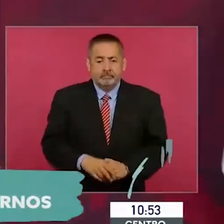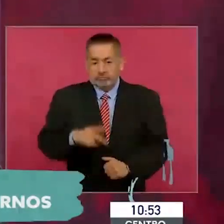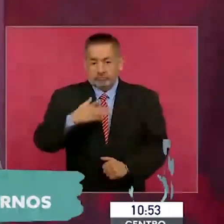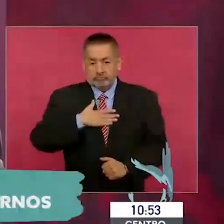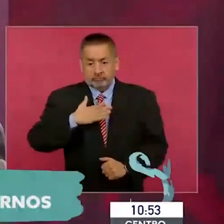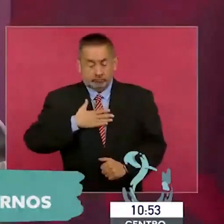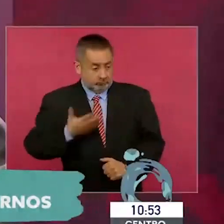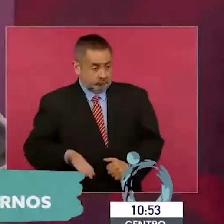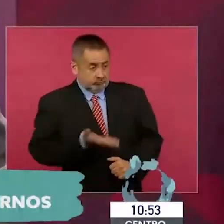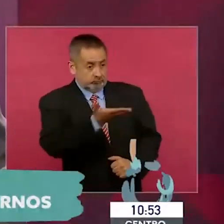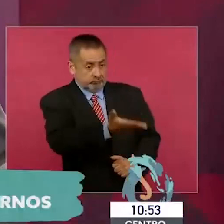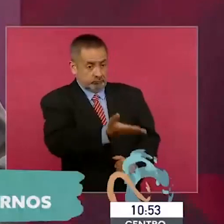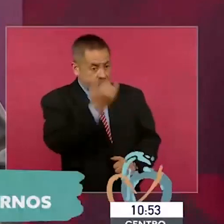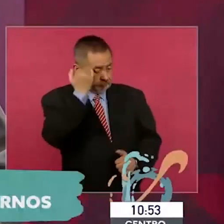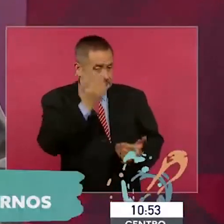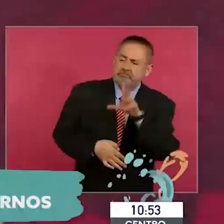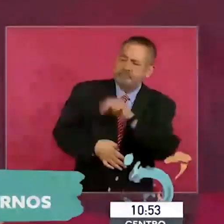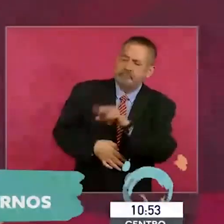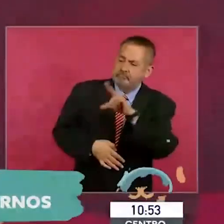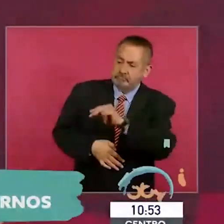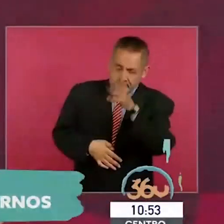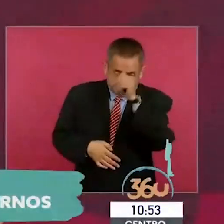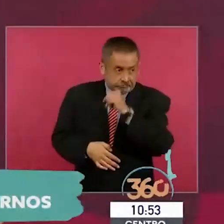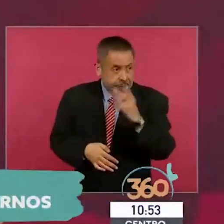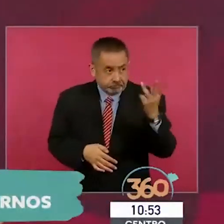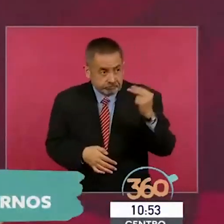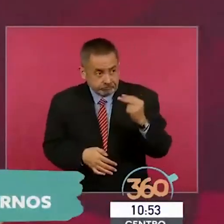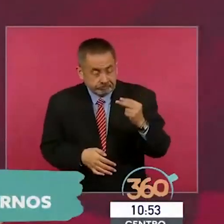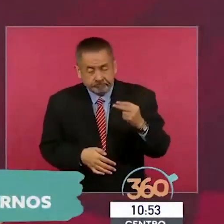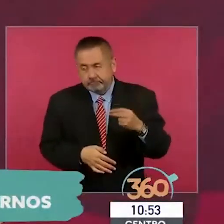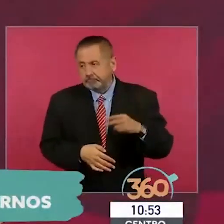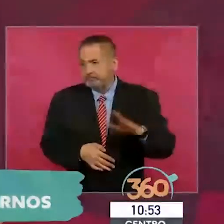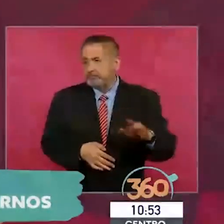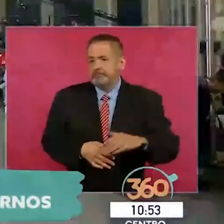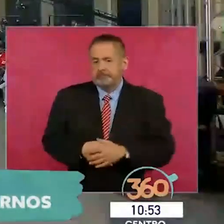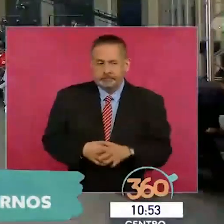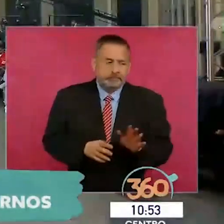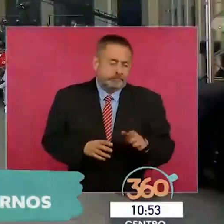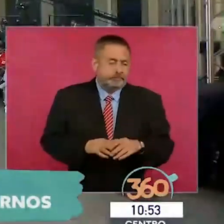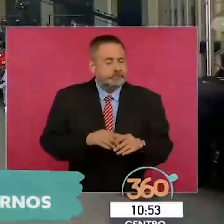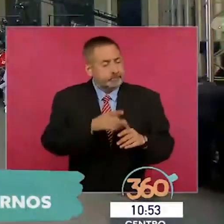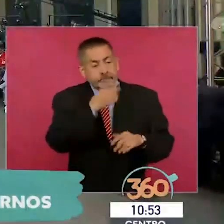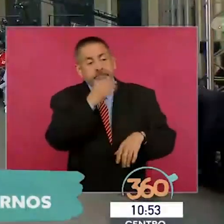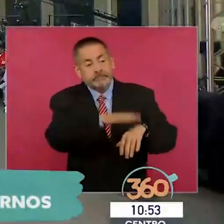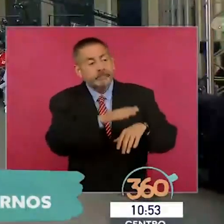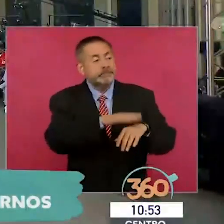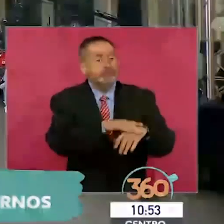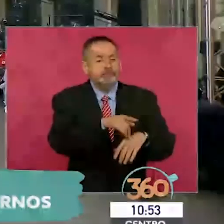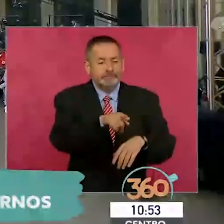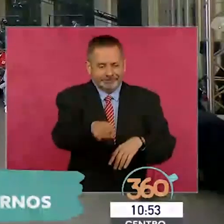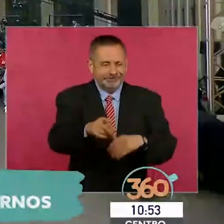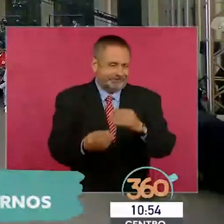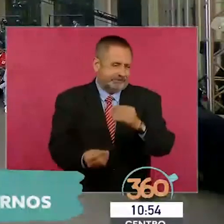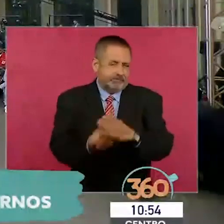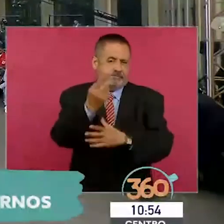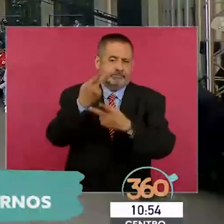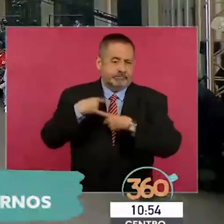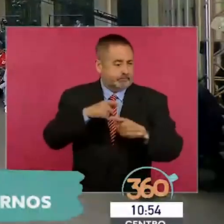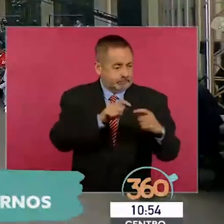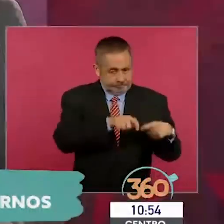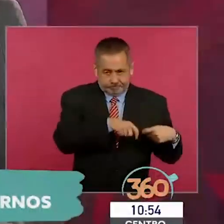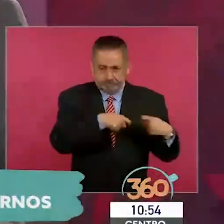lo que se le propuso. Pues no. Ah, y que al nuevo empresario